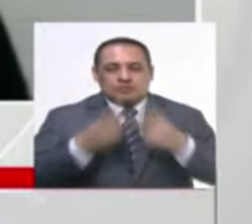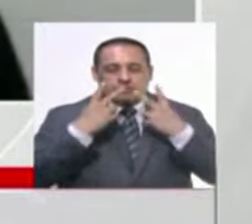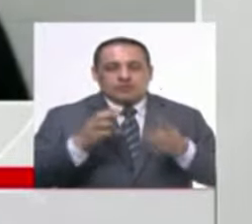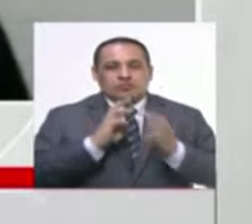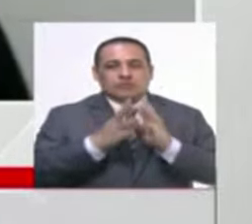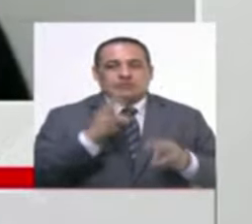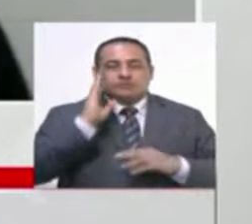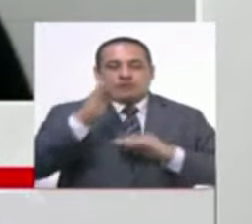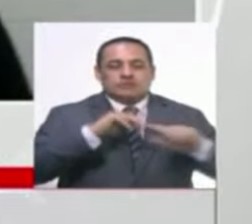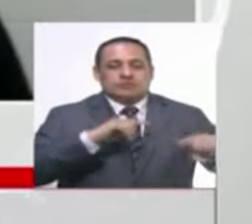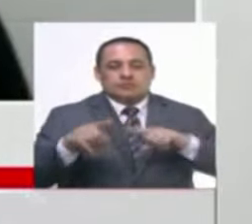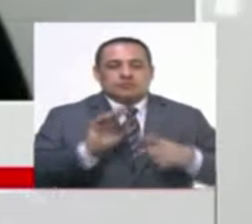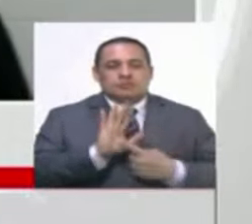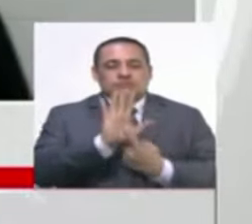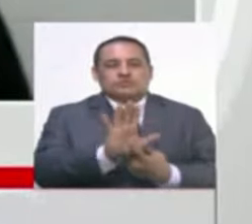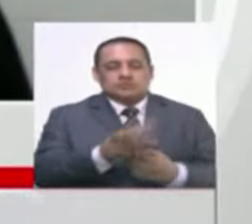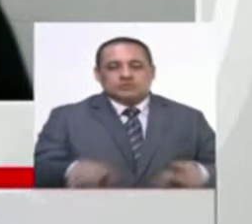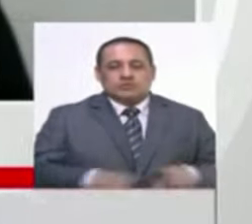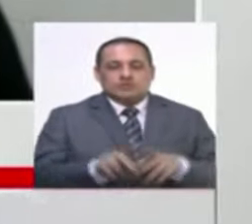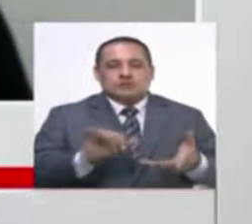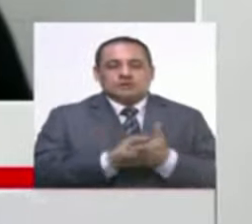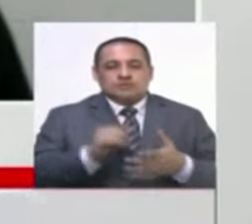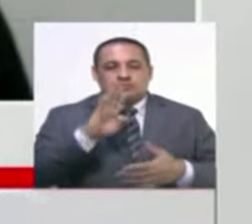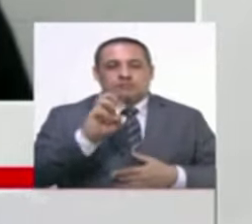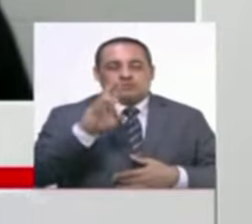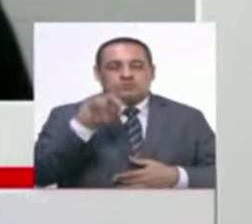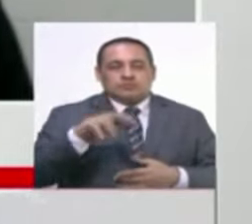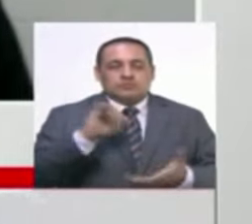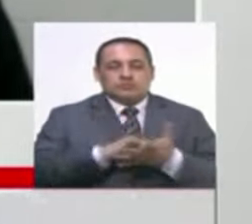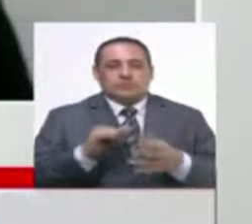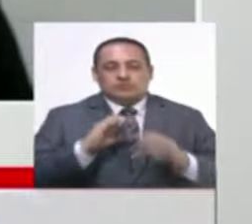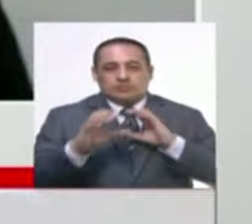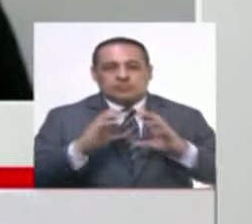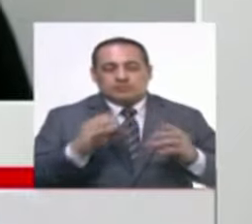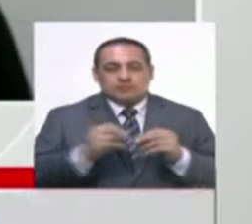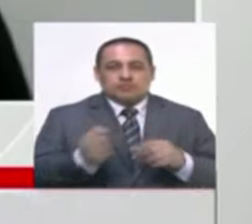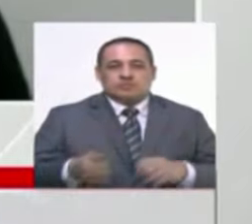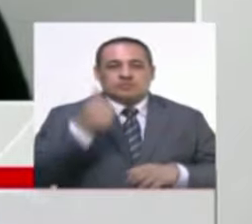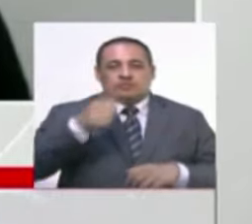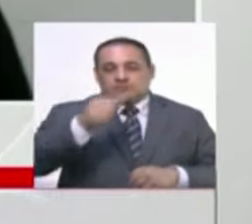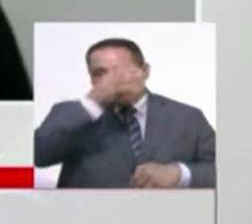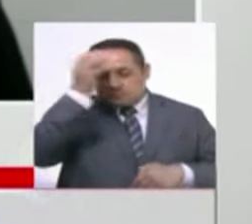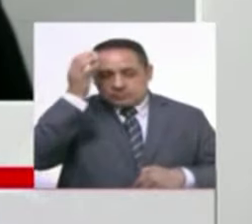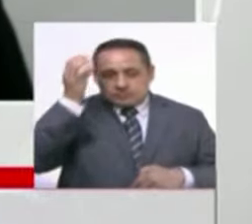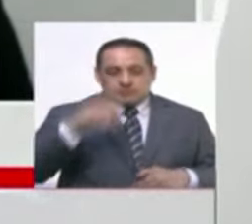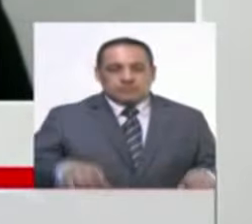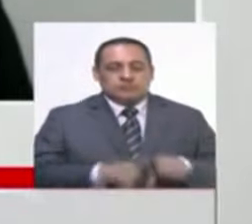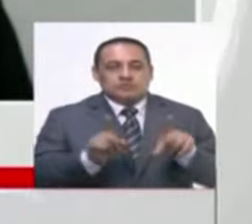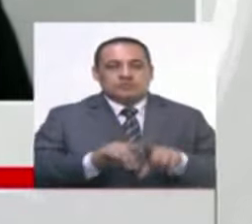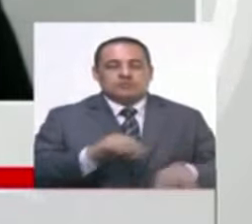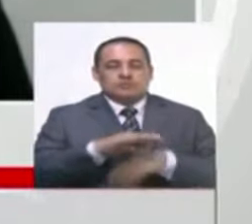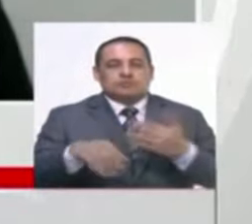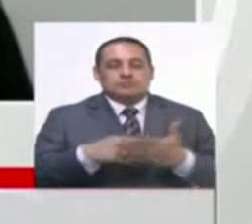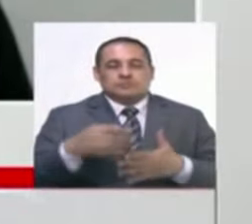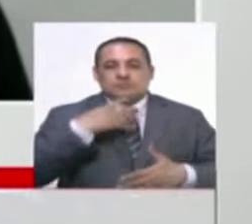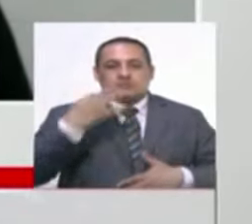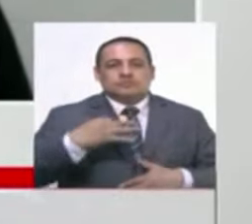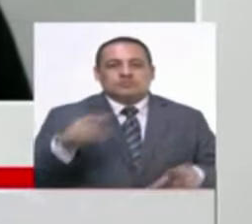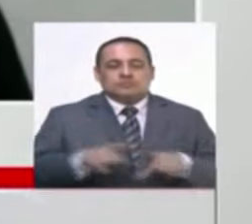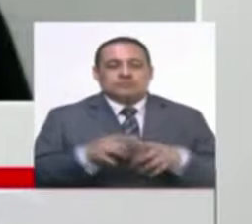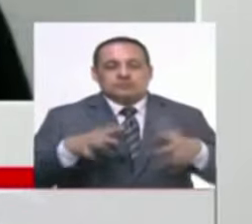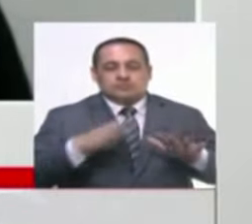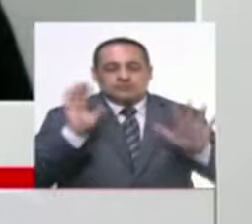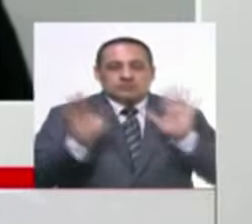WhatsApp si él no lo mostraba. Y cómo Bruno Pacheco hablaba con el candidato Pedro Castillo y todo el tiempo con el nerviosismo de